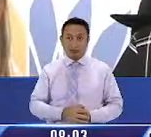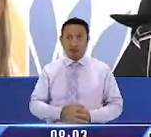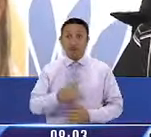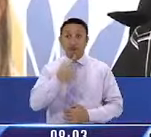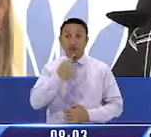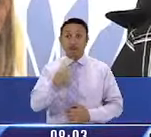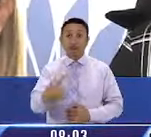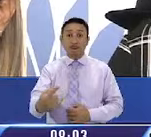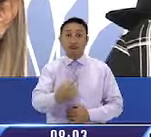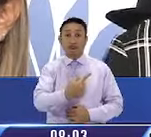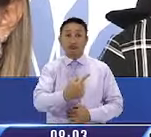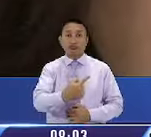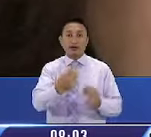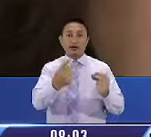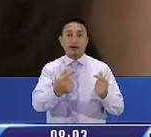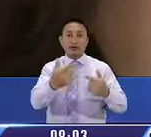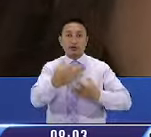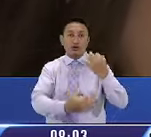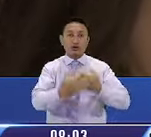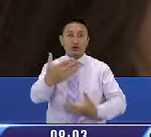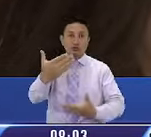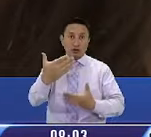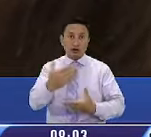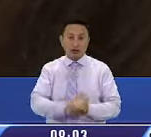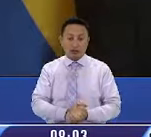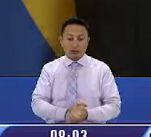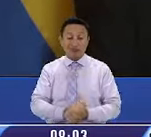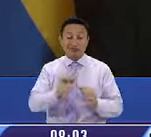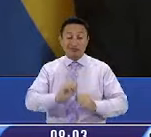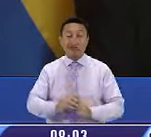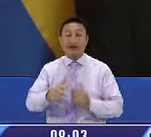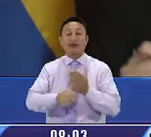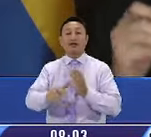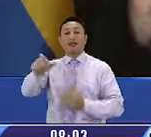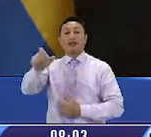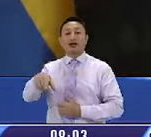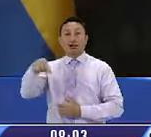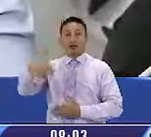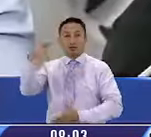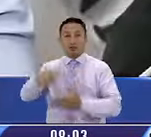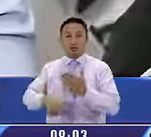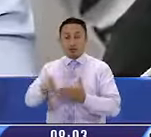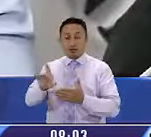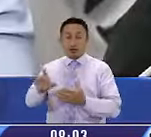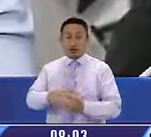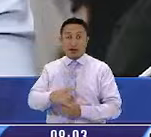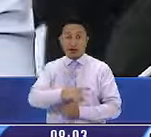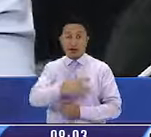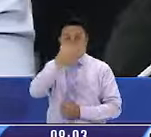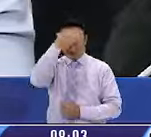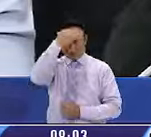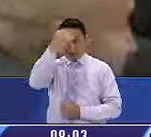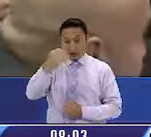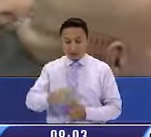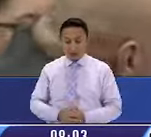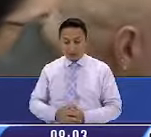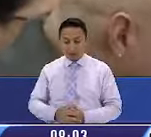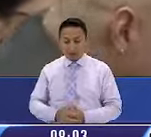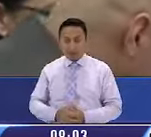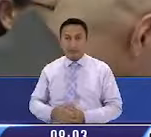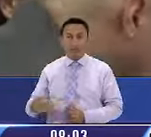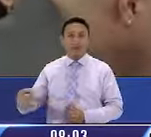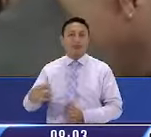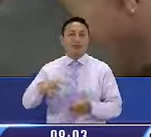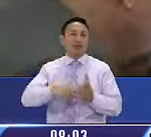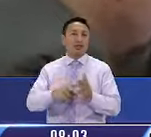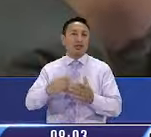que la intención de acelerar juicios políticos para censurar a ministros de Estado de Daniel Noboa representa una